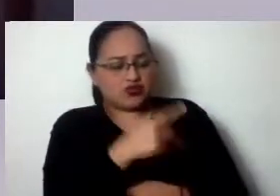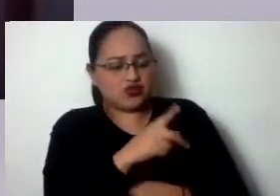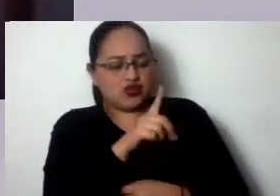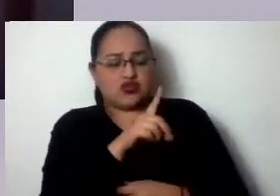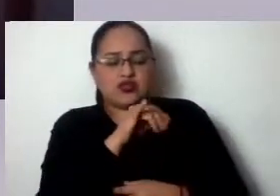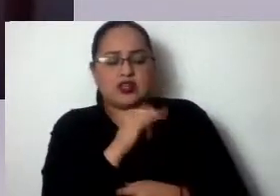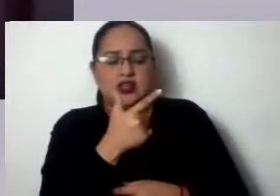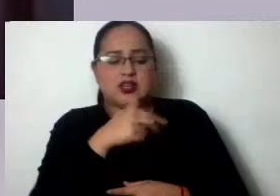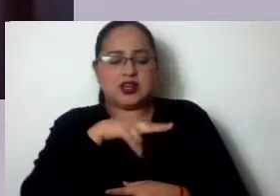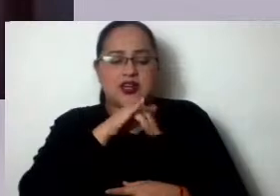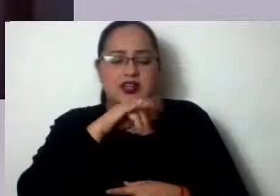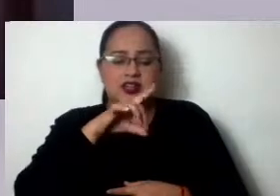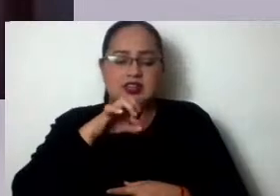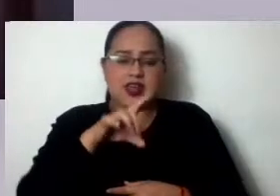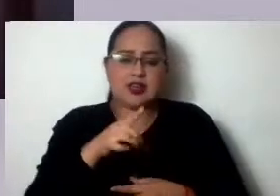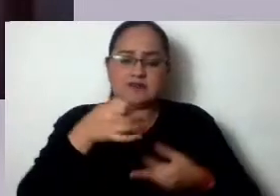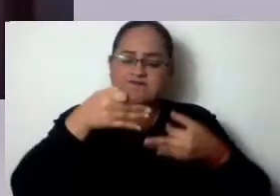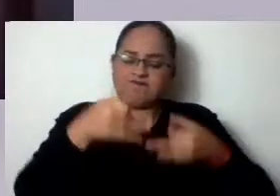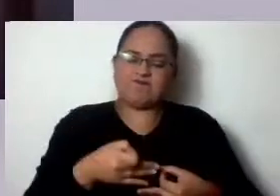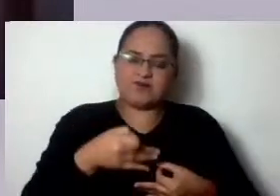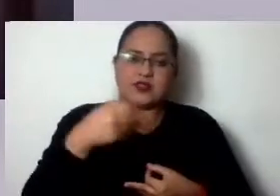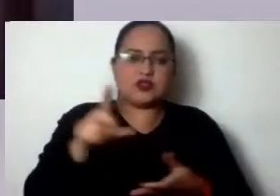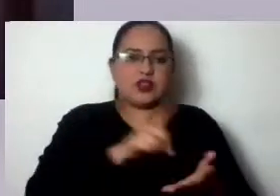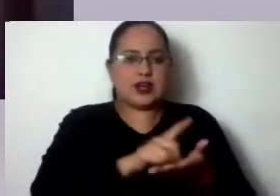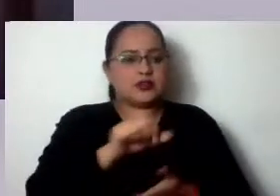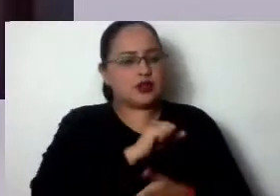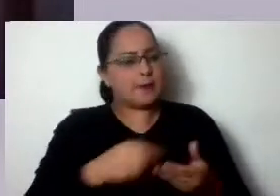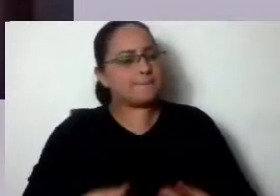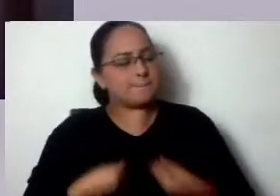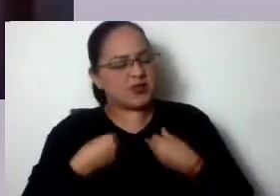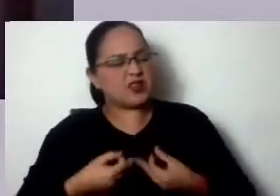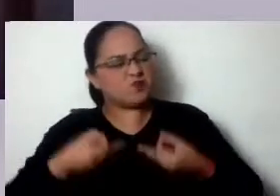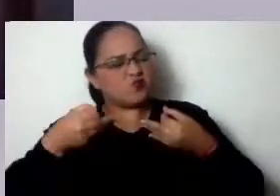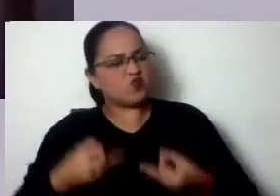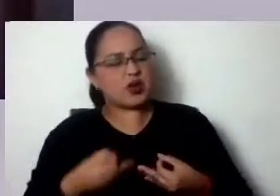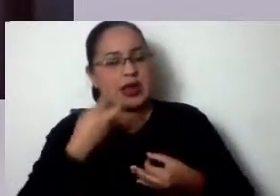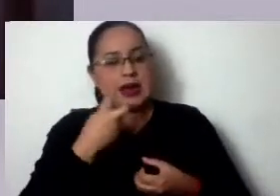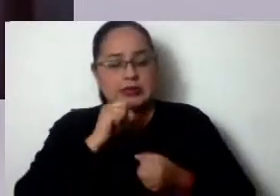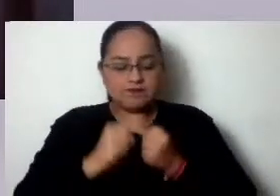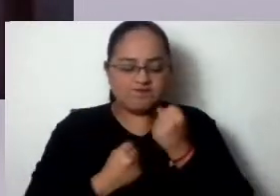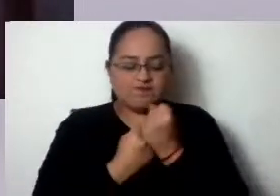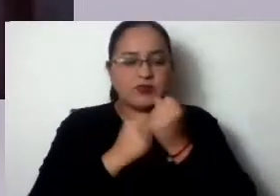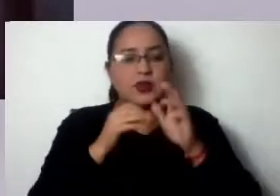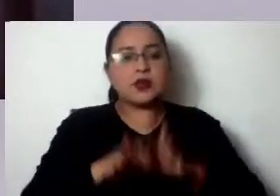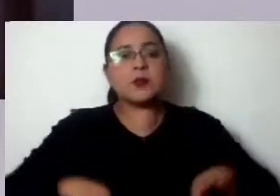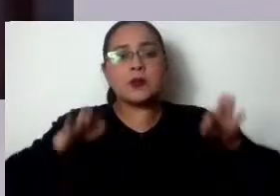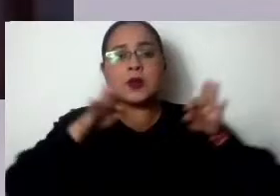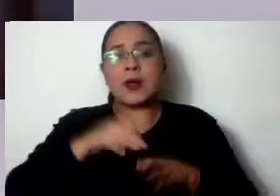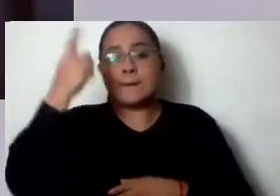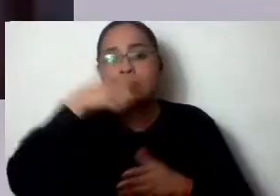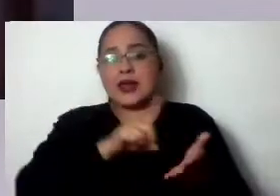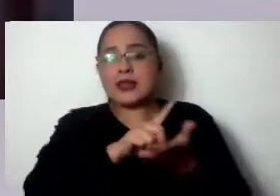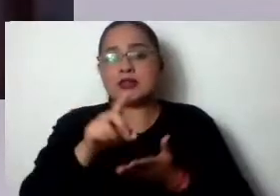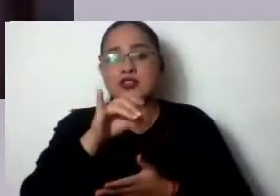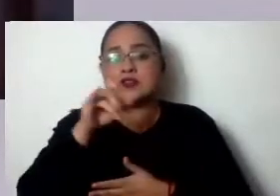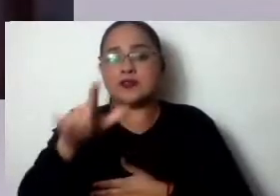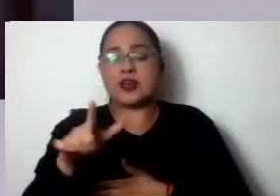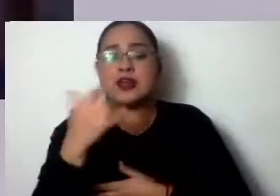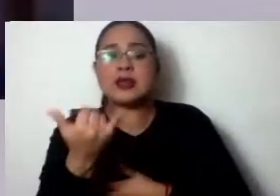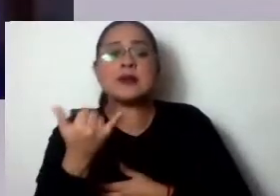dignidad humana y el derecho a una vida digna el fundamento tanto para los derechos civiles y políticos